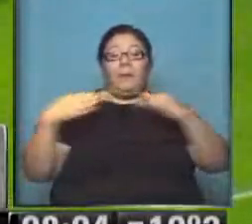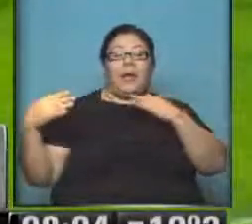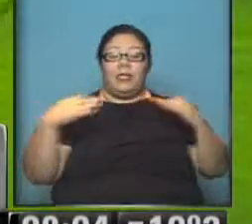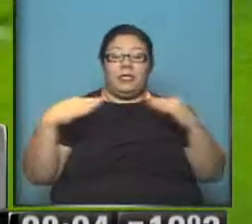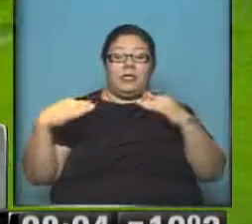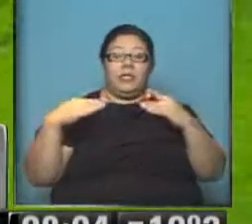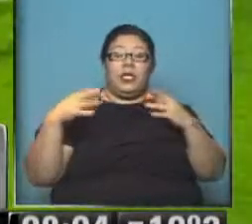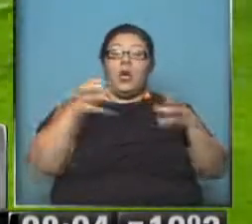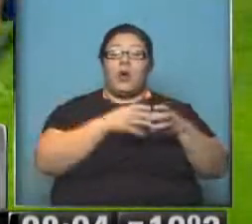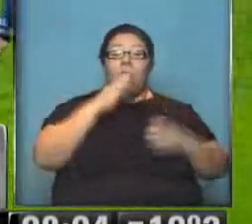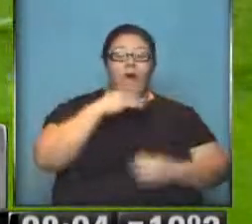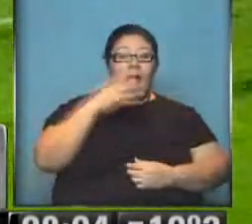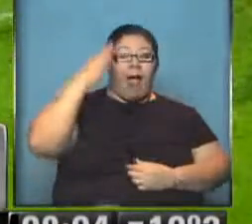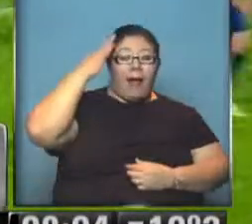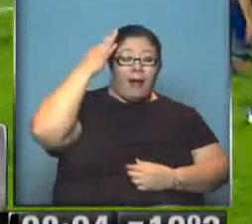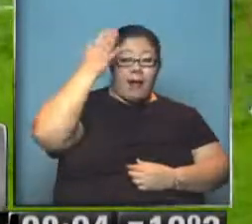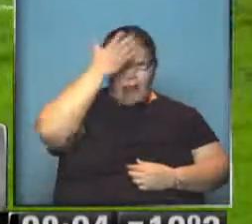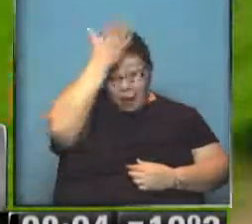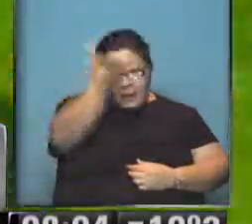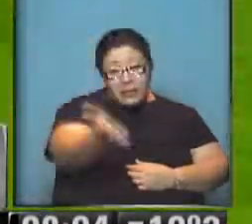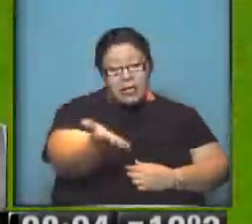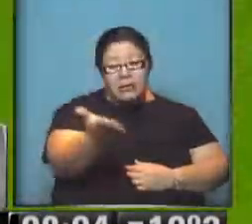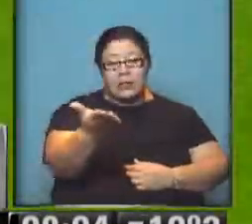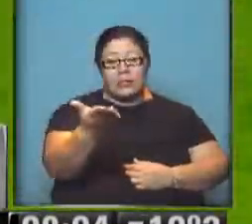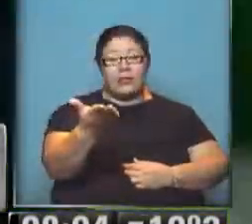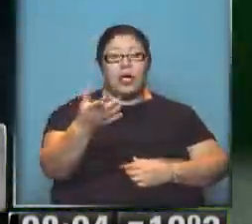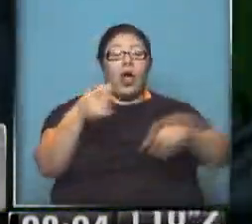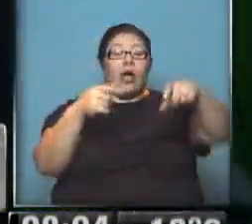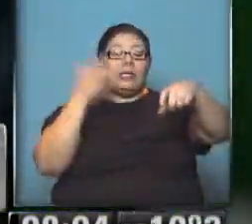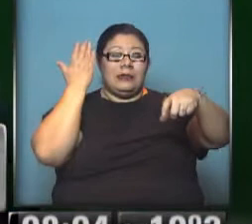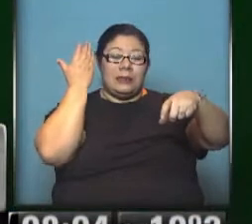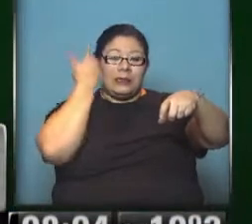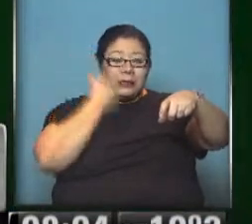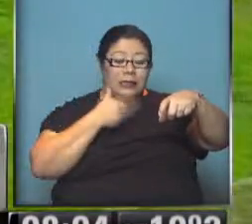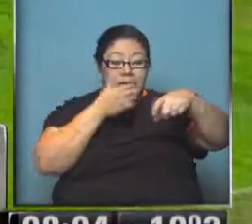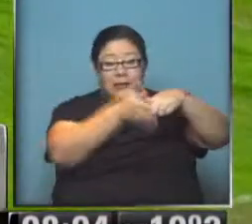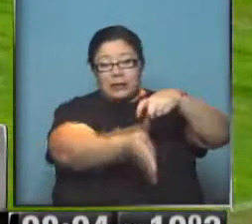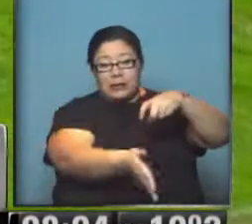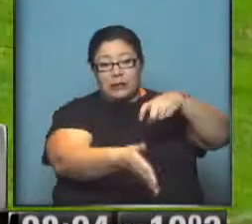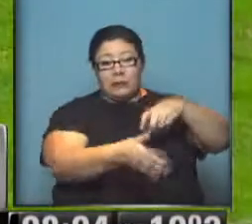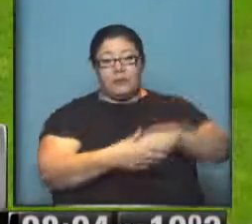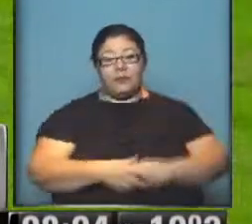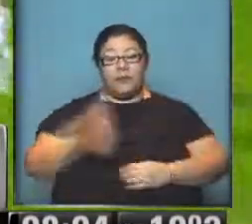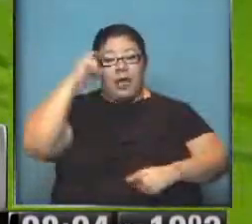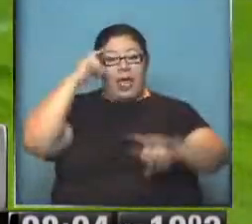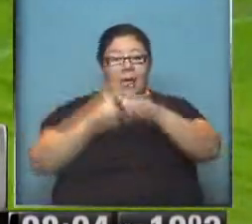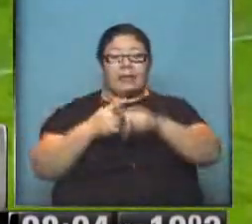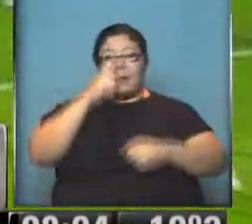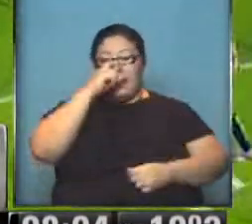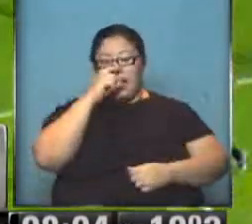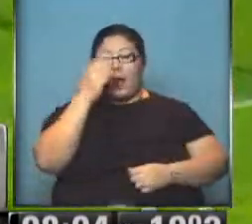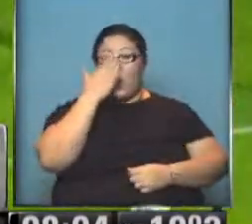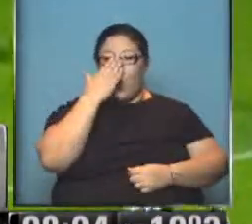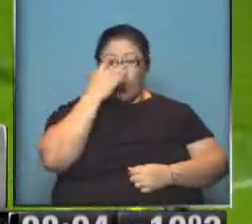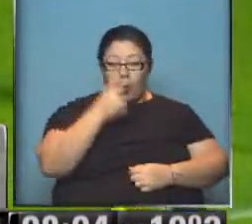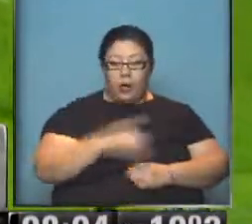Xeneize. Cabezazo que se iba cerca del palo de César Rigamonti, el ex Belgrano de Córdoba, para el